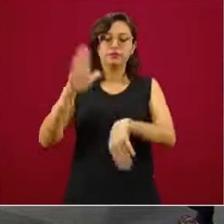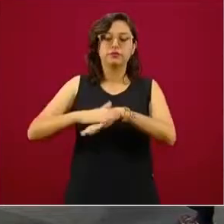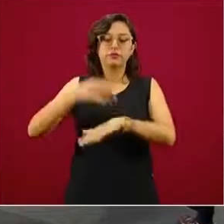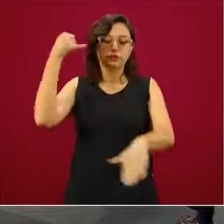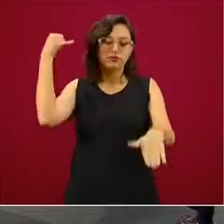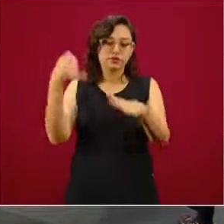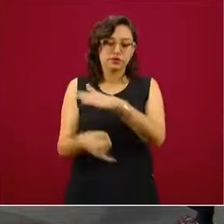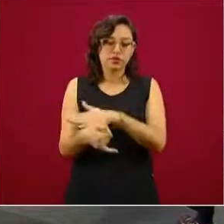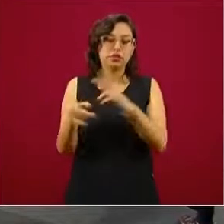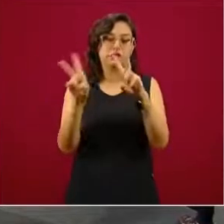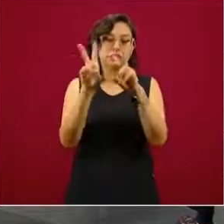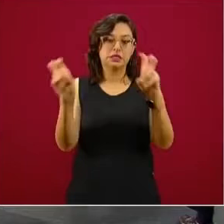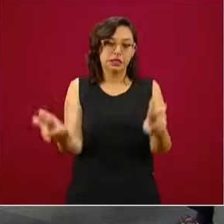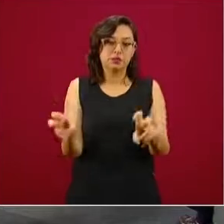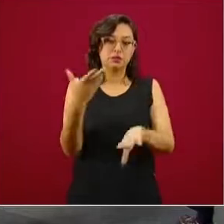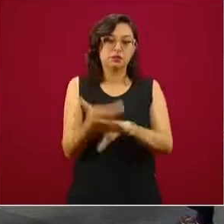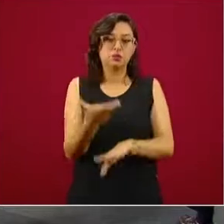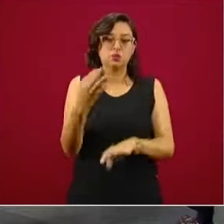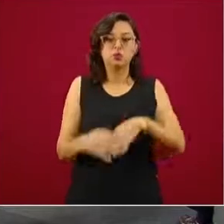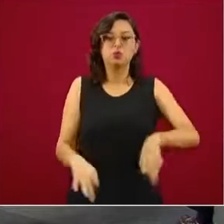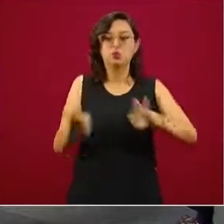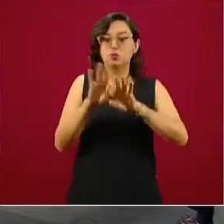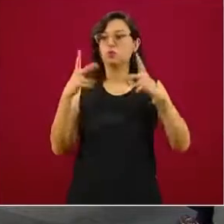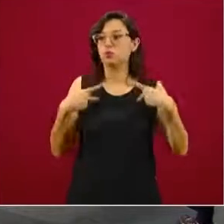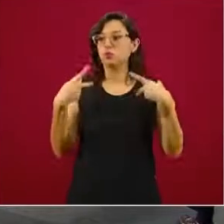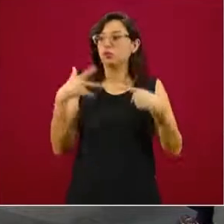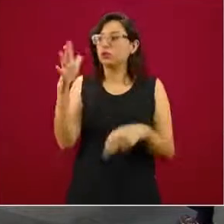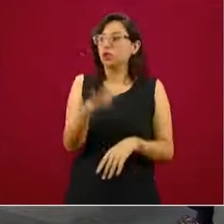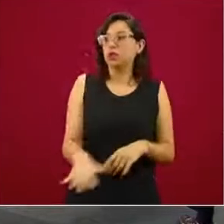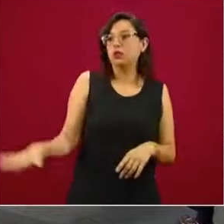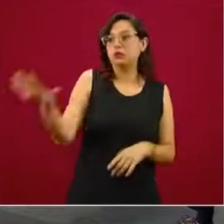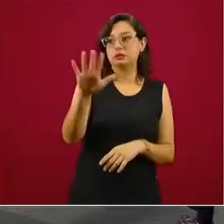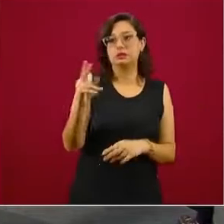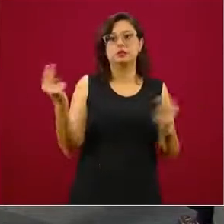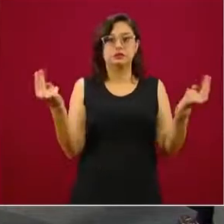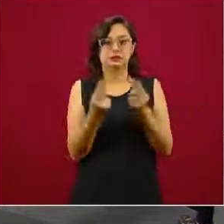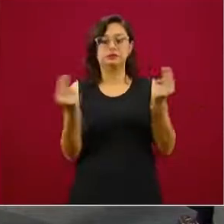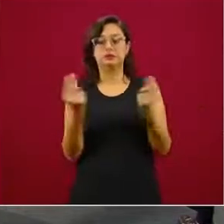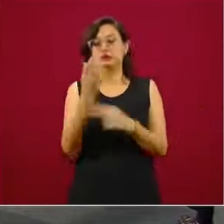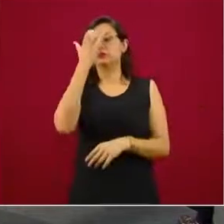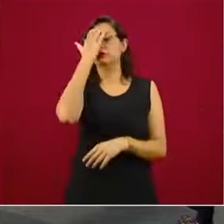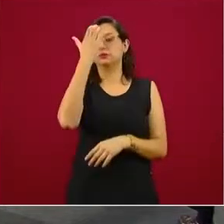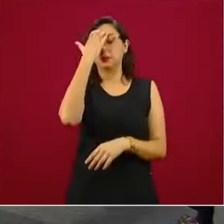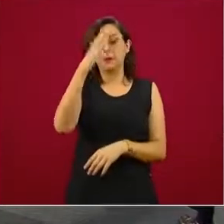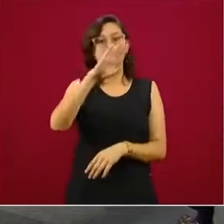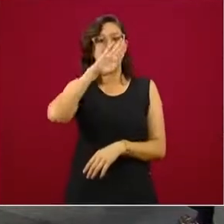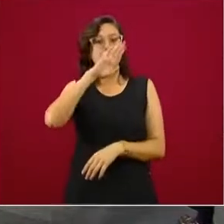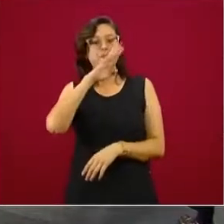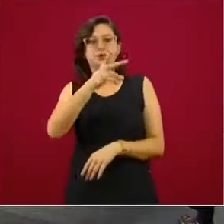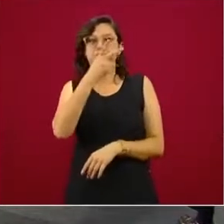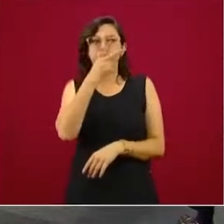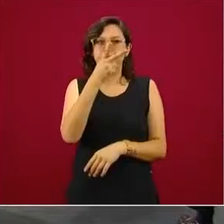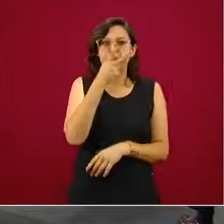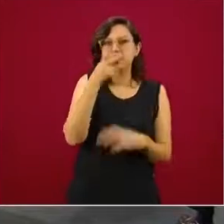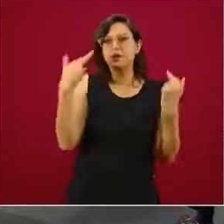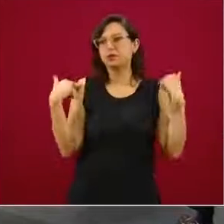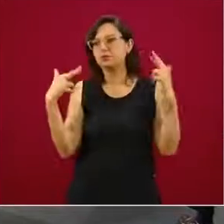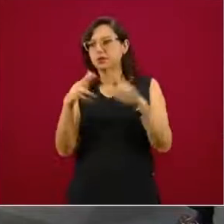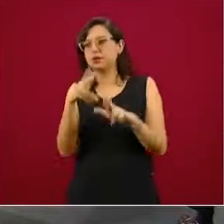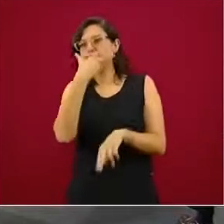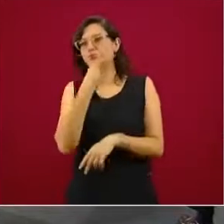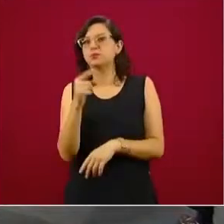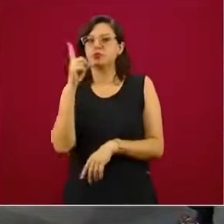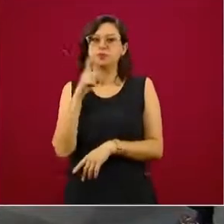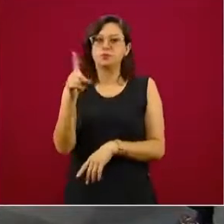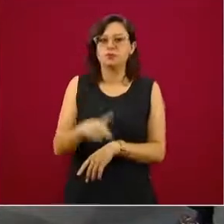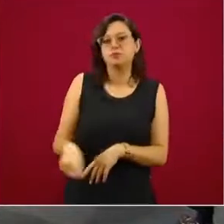más importan a la sociedad en general, a las madres y padres de familia, a las maestras y